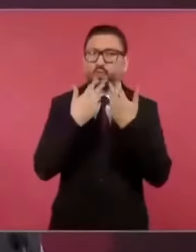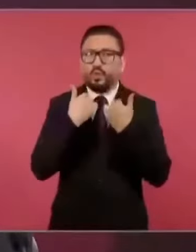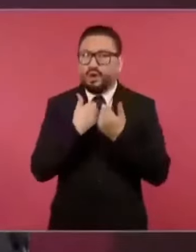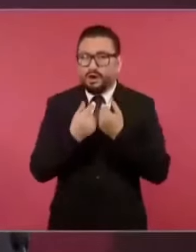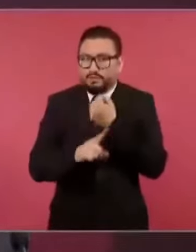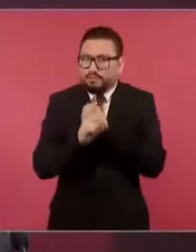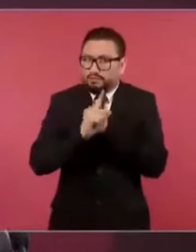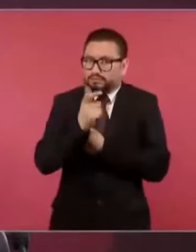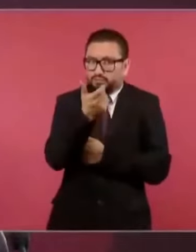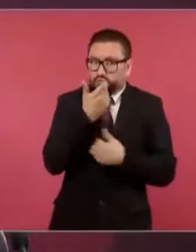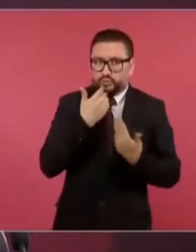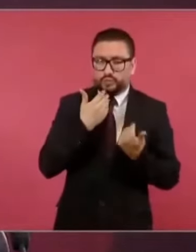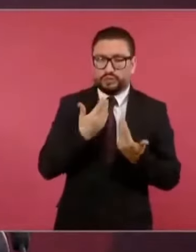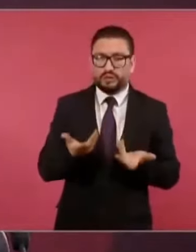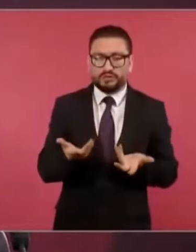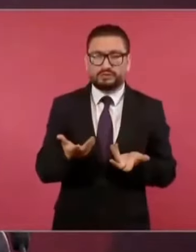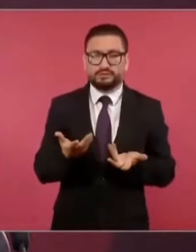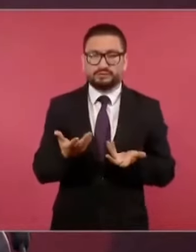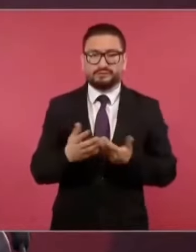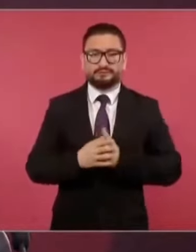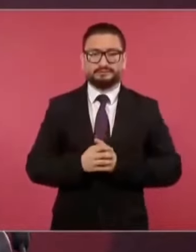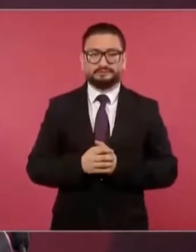económica,